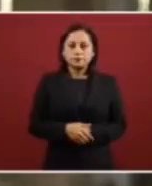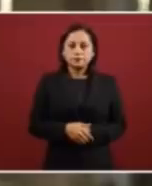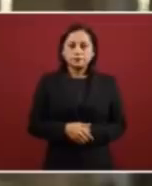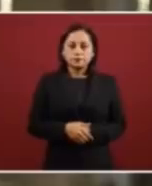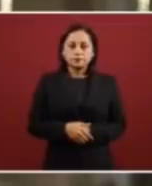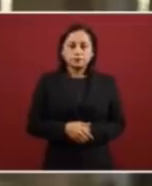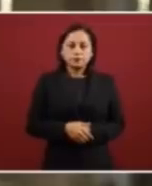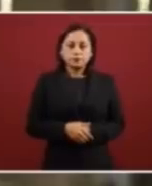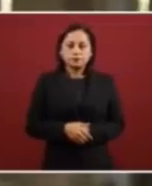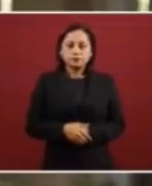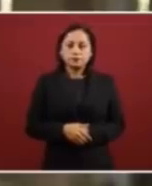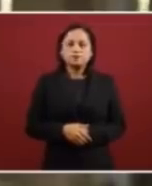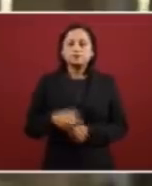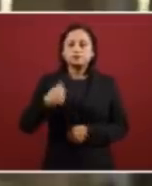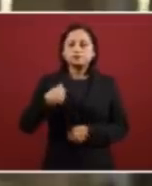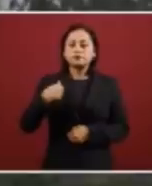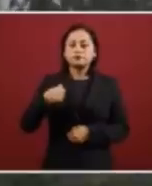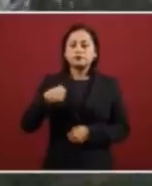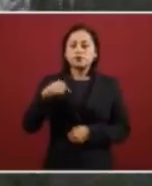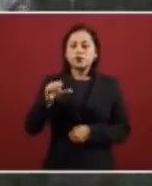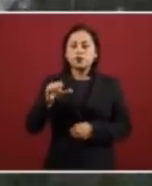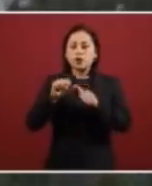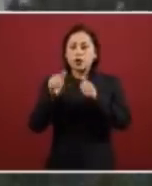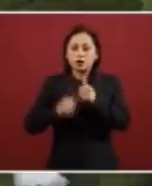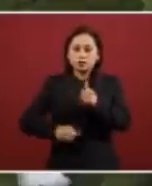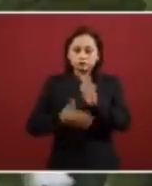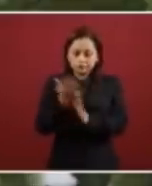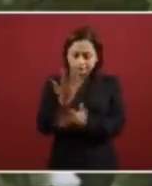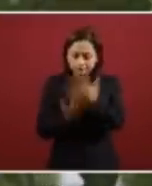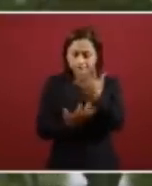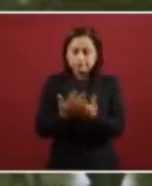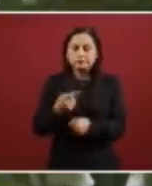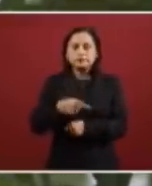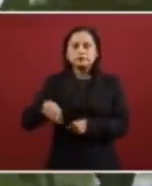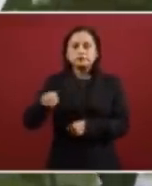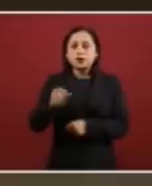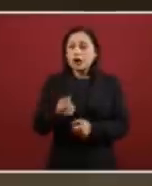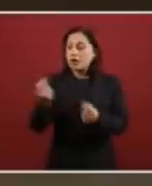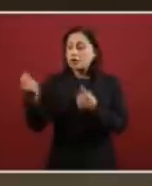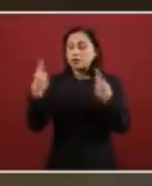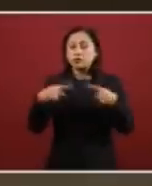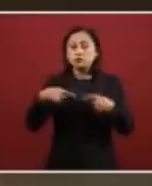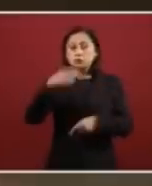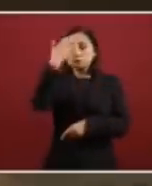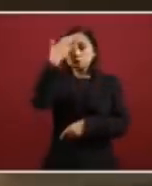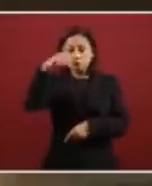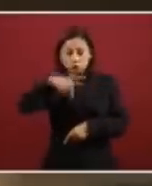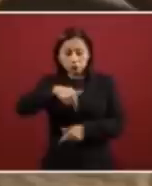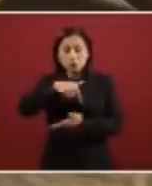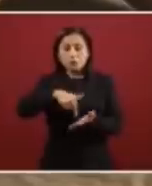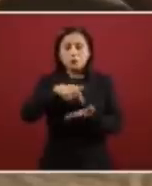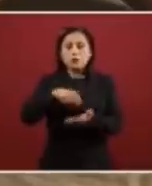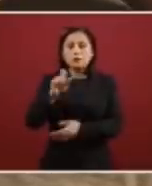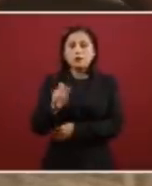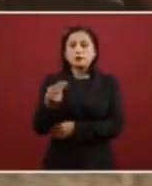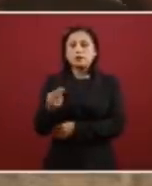soy a pesar del giro en que toda la gente conoce lo que hace 20 de noviembre estamos conscientes